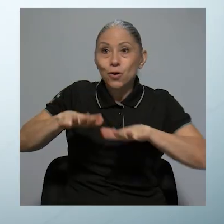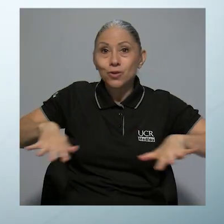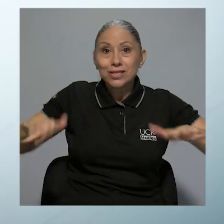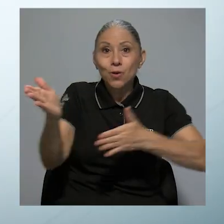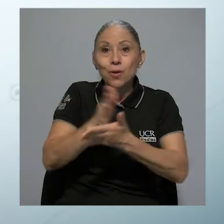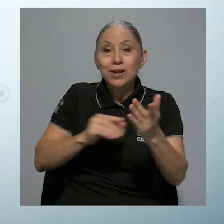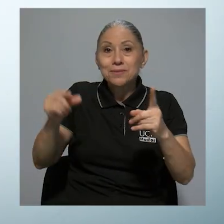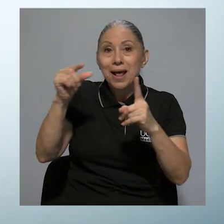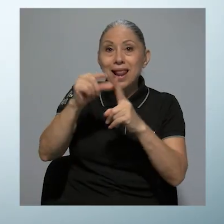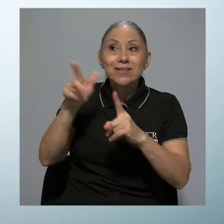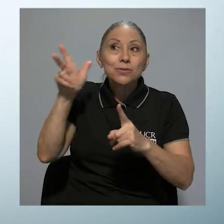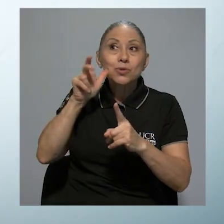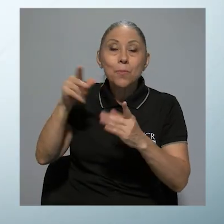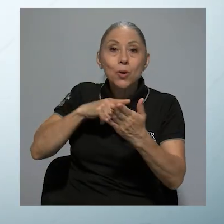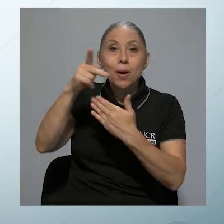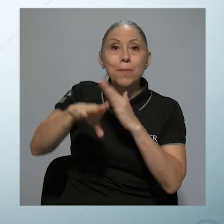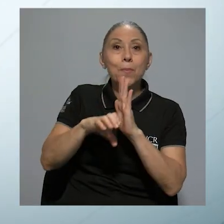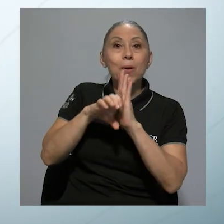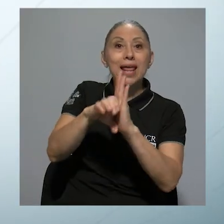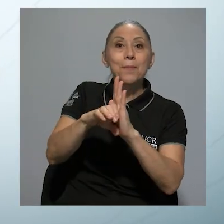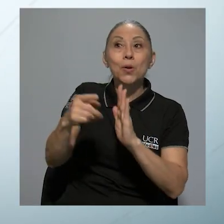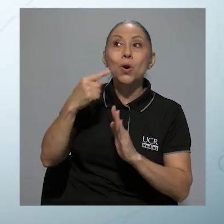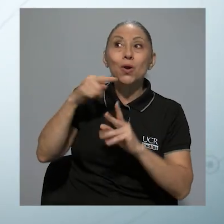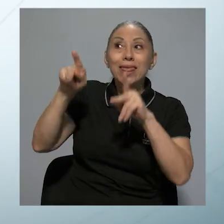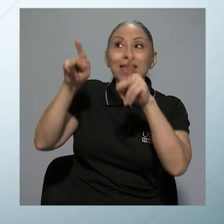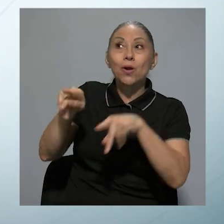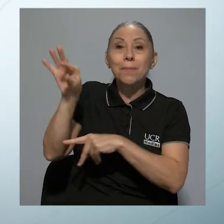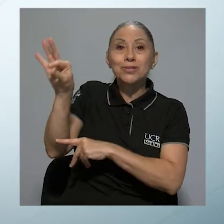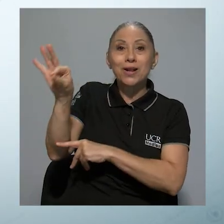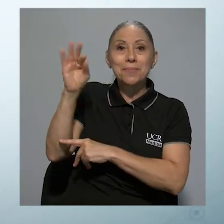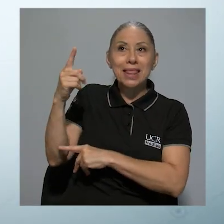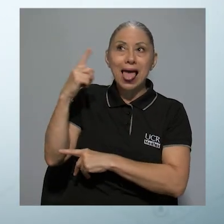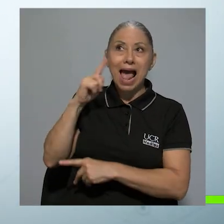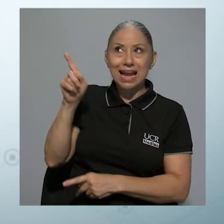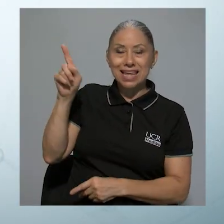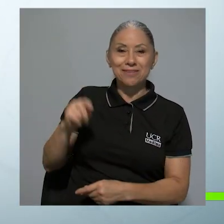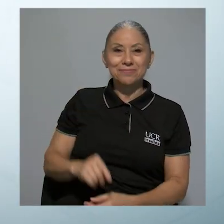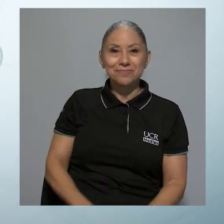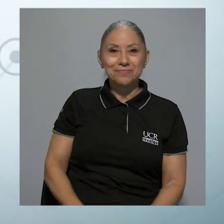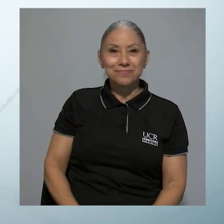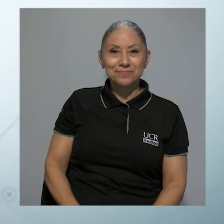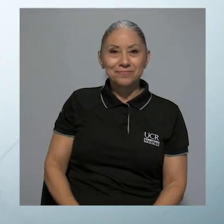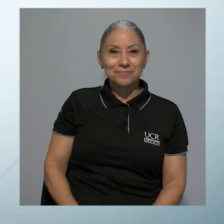en el programa. Por ejemplo, lo que dijo la persona invitada aquí.